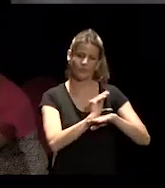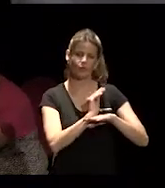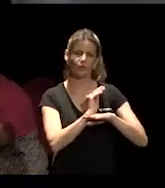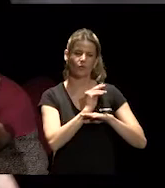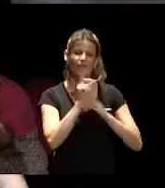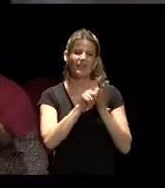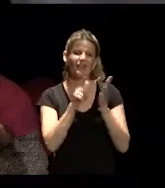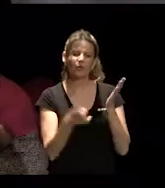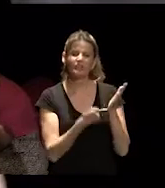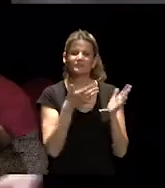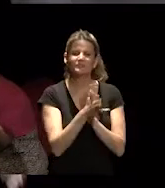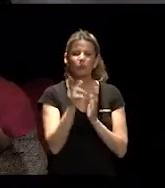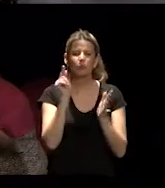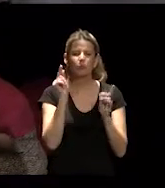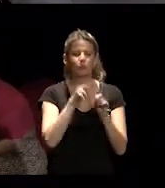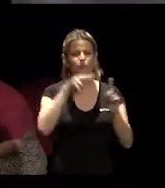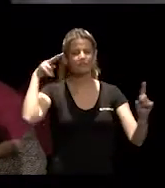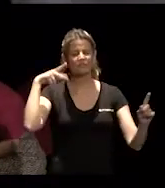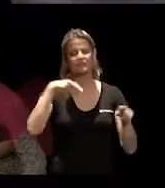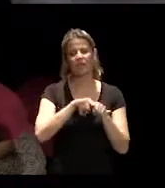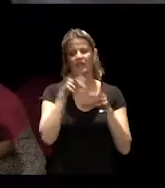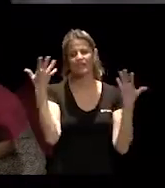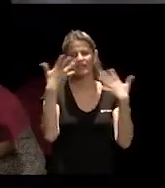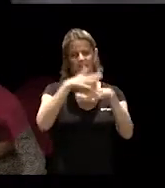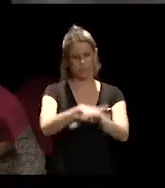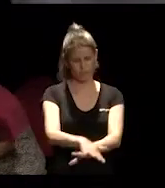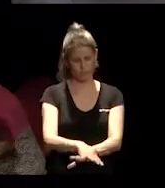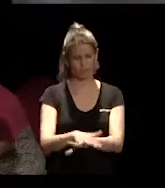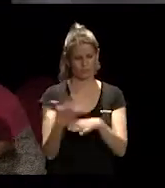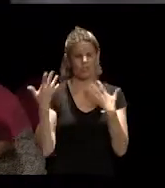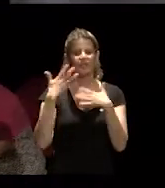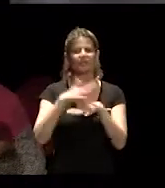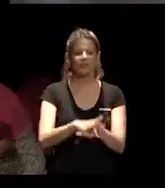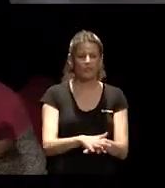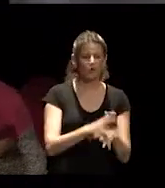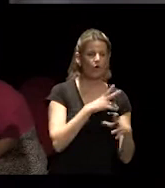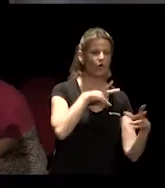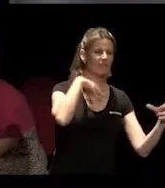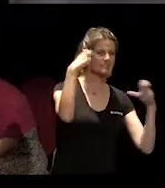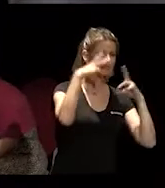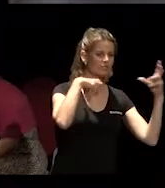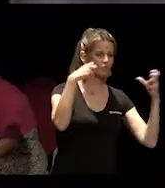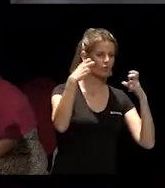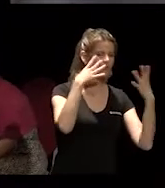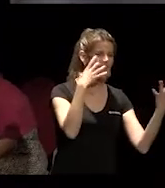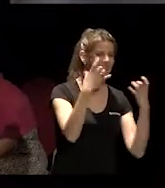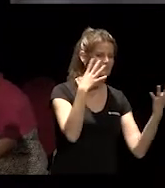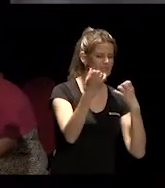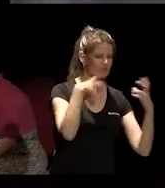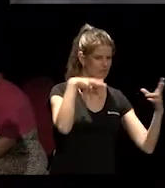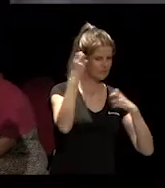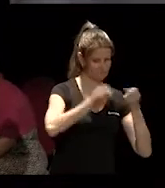de la integración, ¿no? De la expresión artística, que promueva